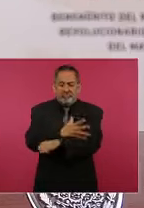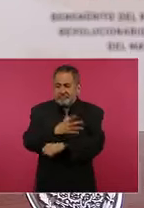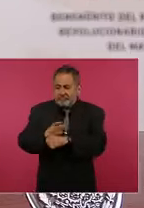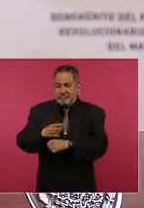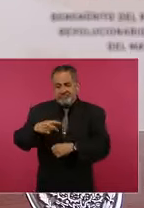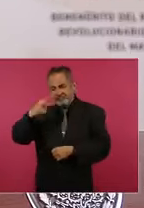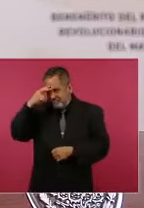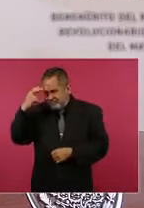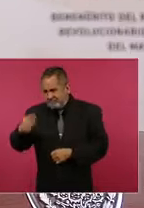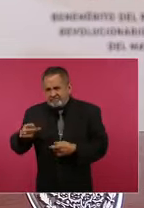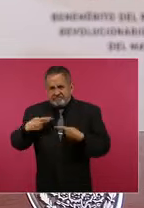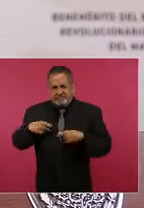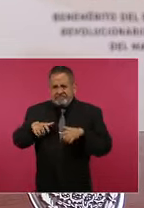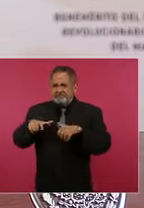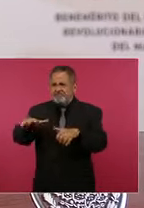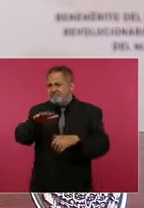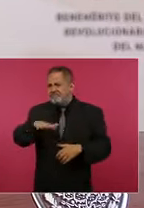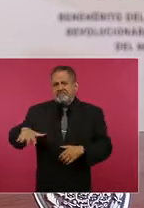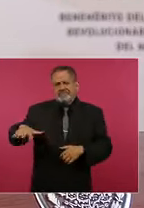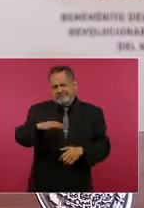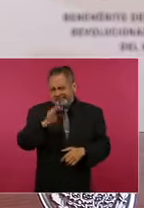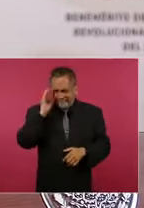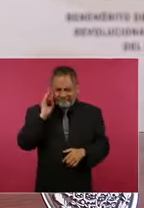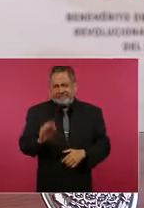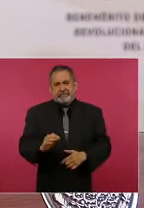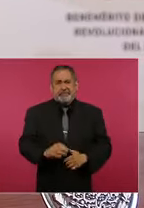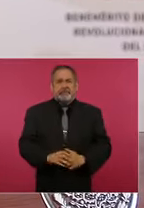honestidad de su pueblo.